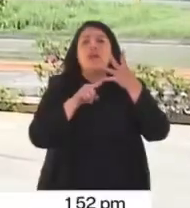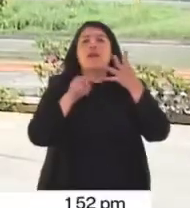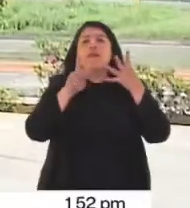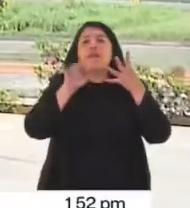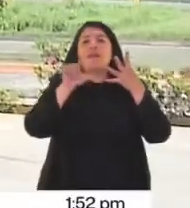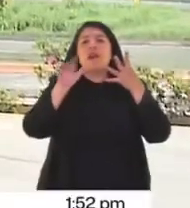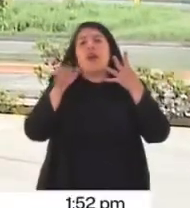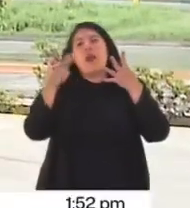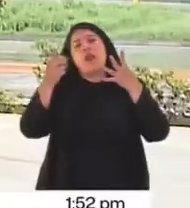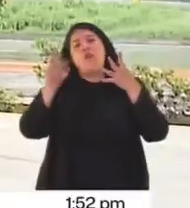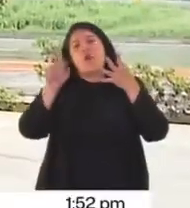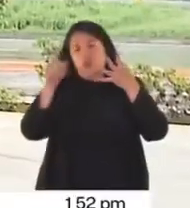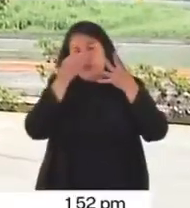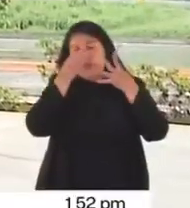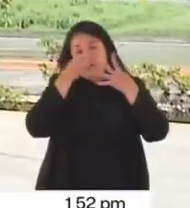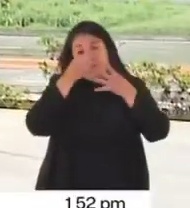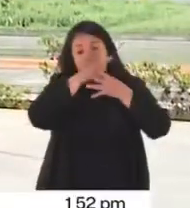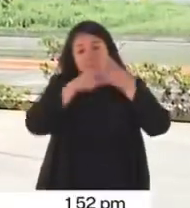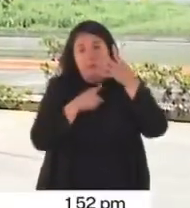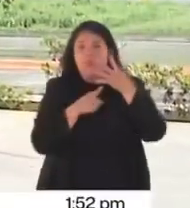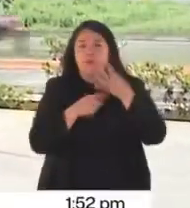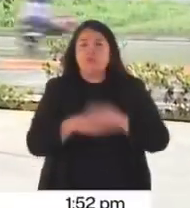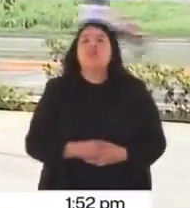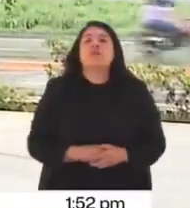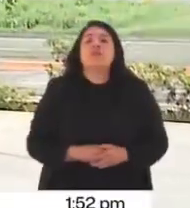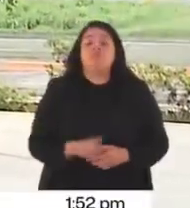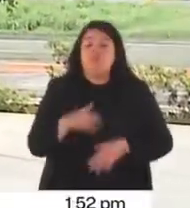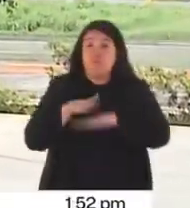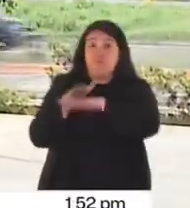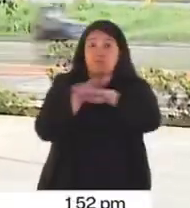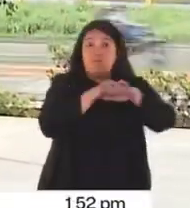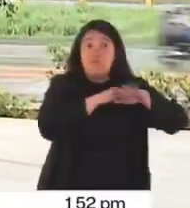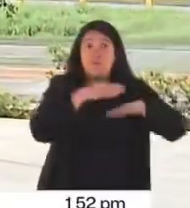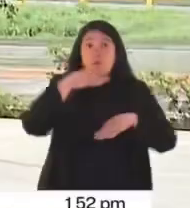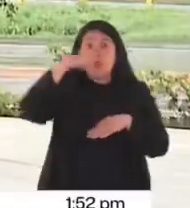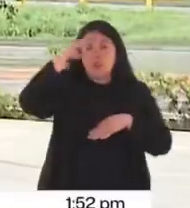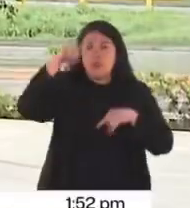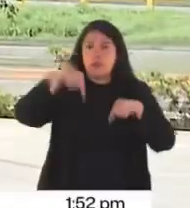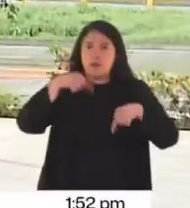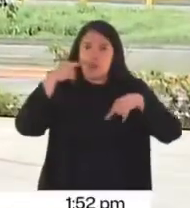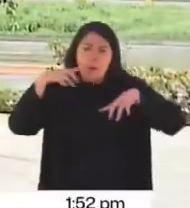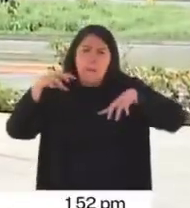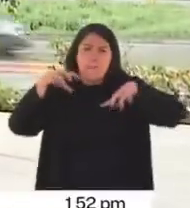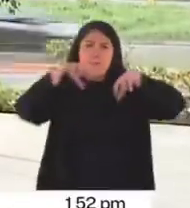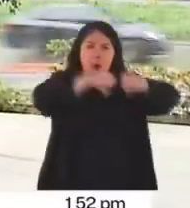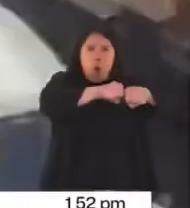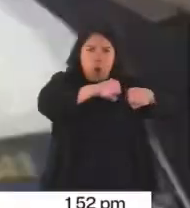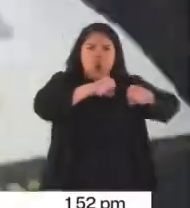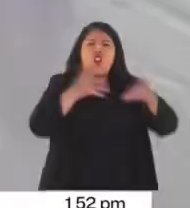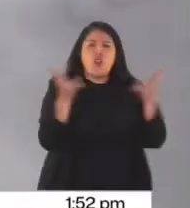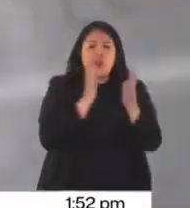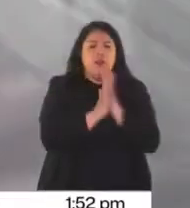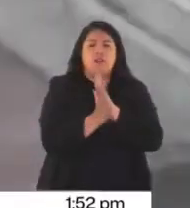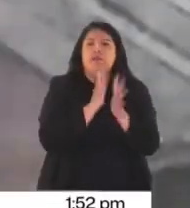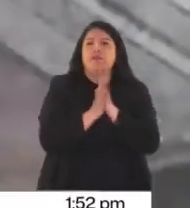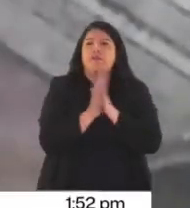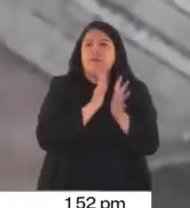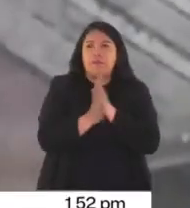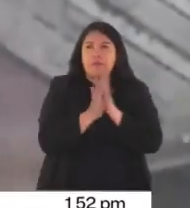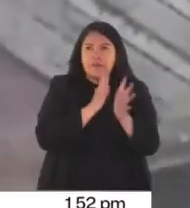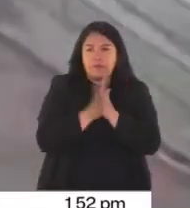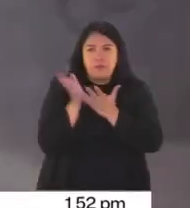En otras noticias de Medellín, les contamos que la policía capturó en flagrancia en el centro de la ciudad a un hombre